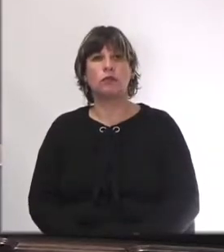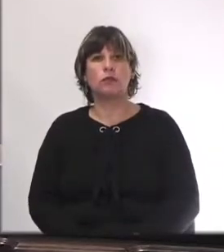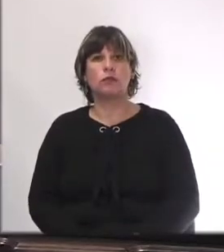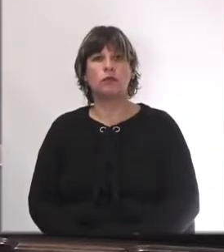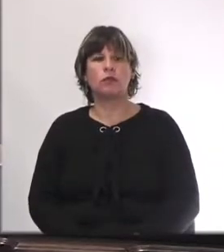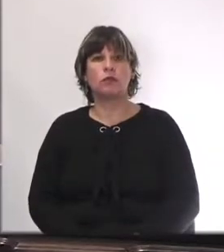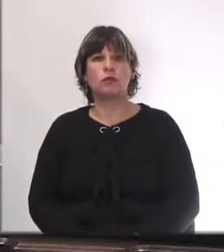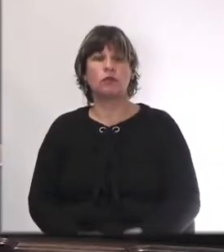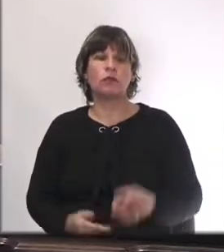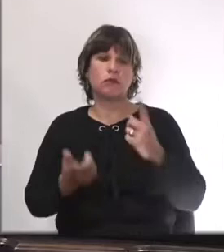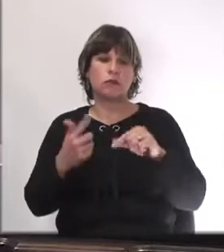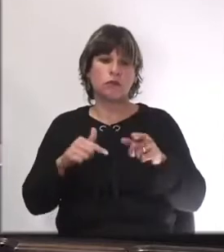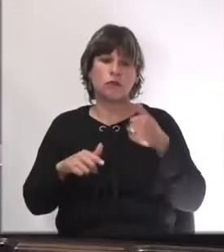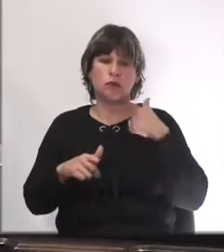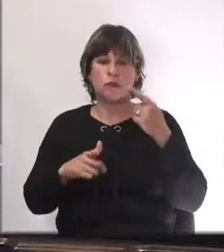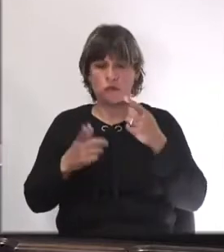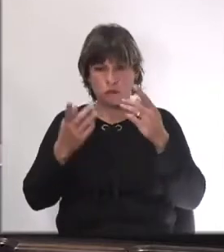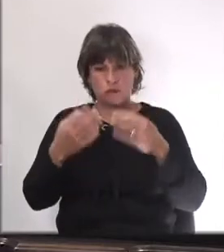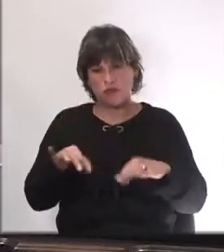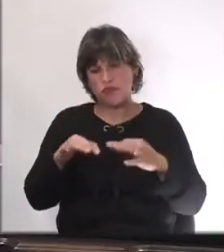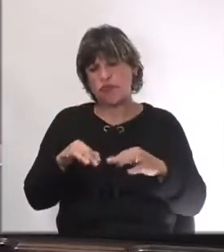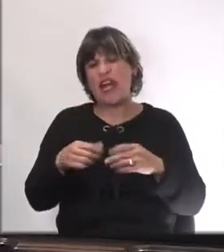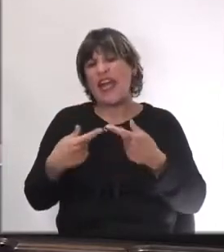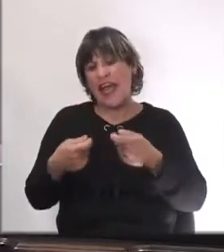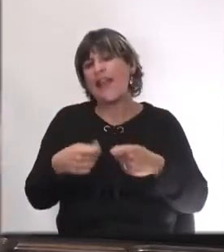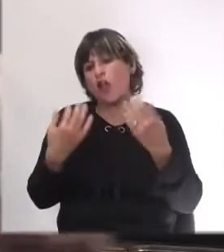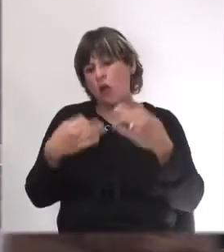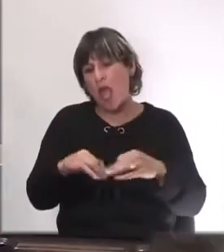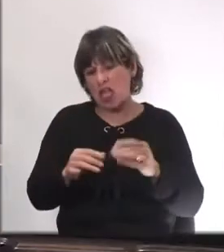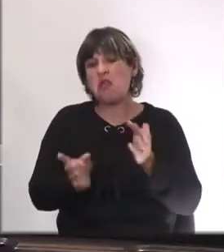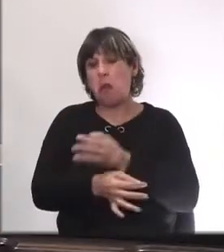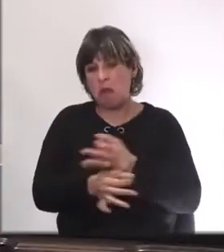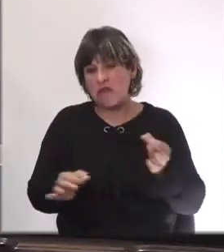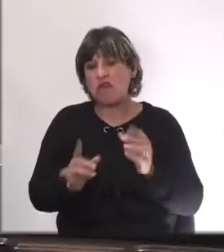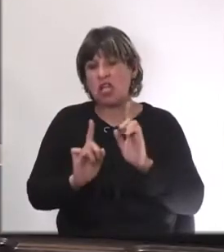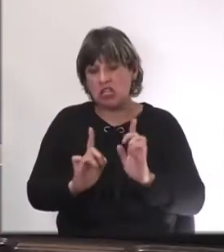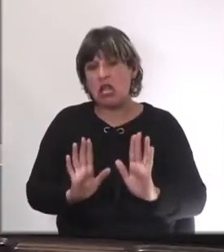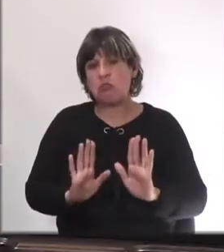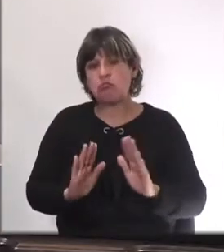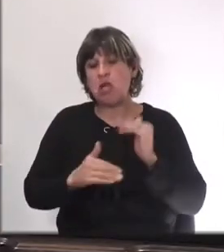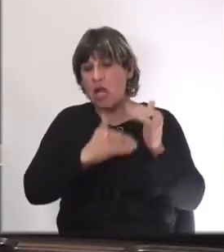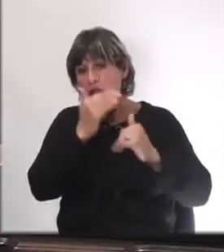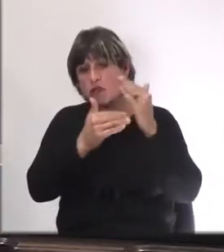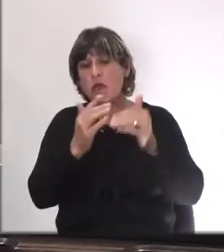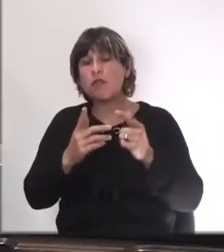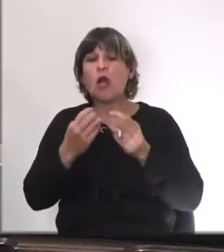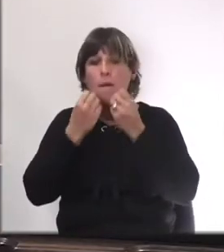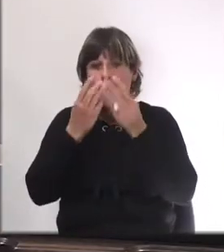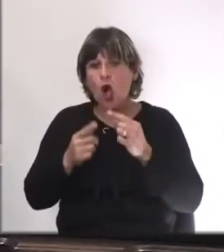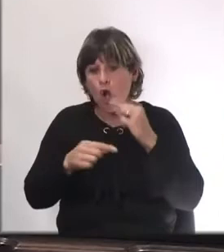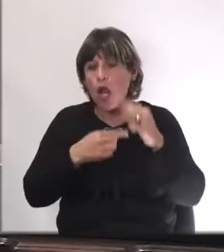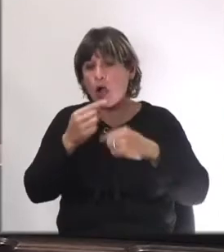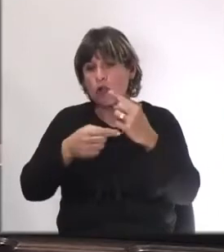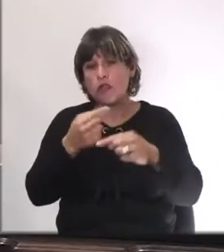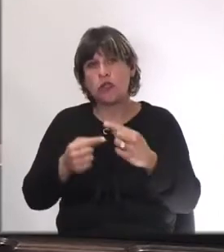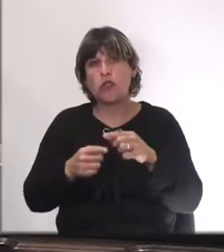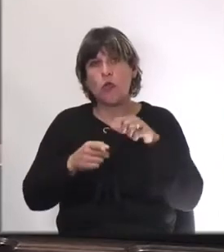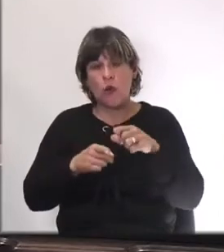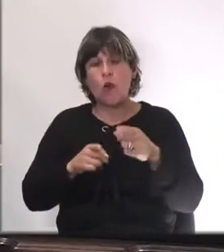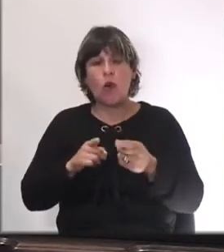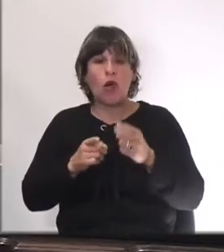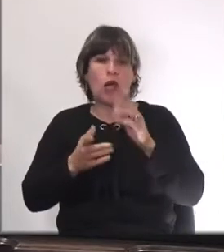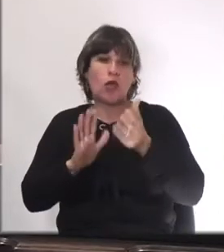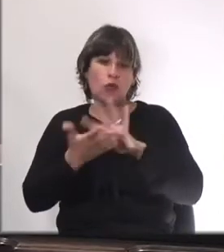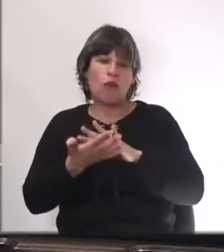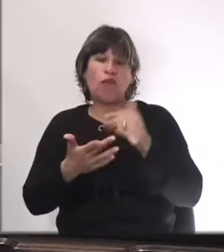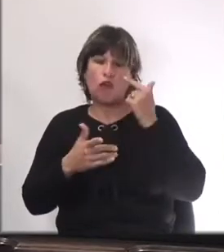Yo creo que la eficiencia del gasto está perfecta, es un proceso de mejora continua, que en la medida en que las